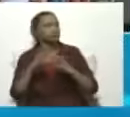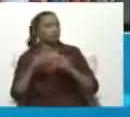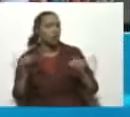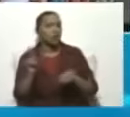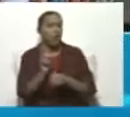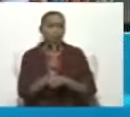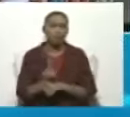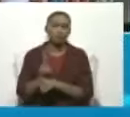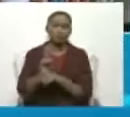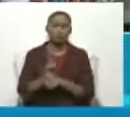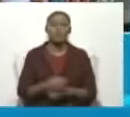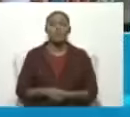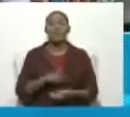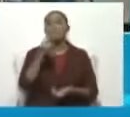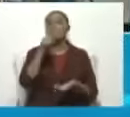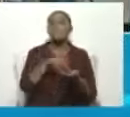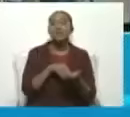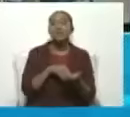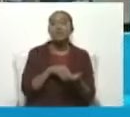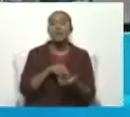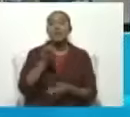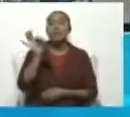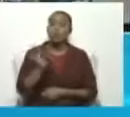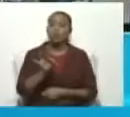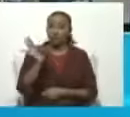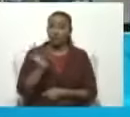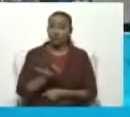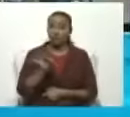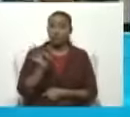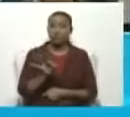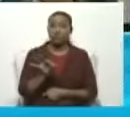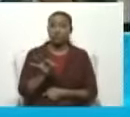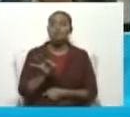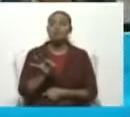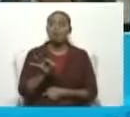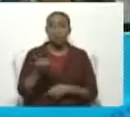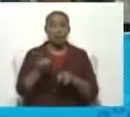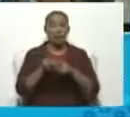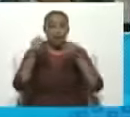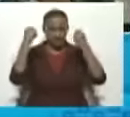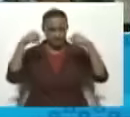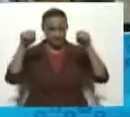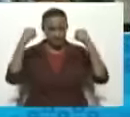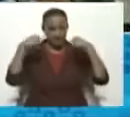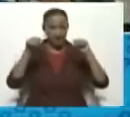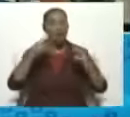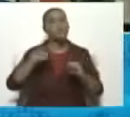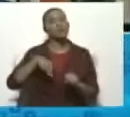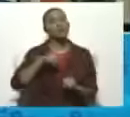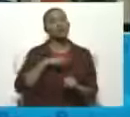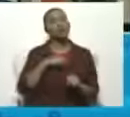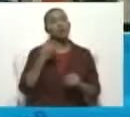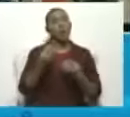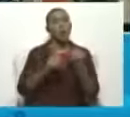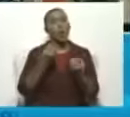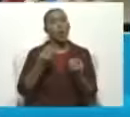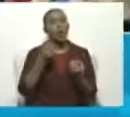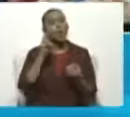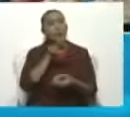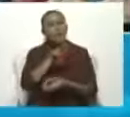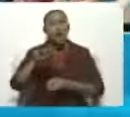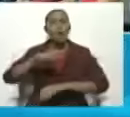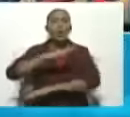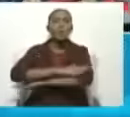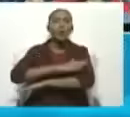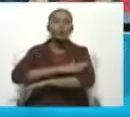de centros de centros que no transmitían, que fueron simulados para nosotros certificar que los centros de